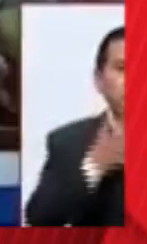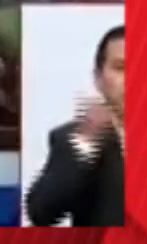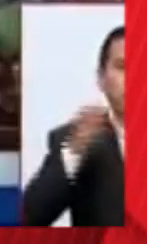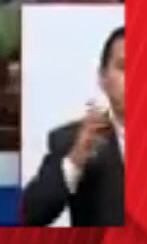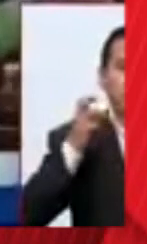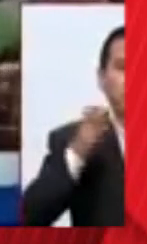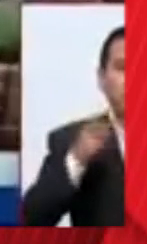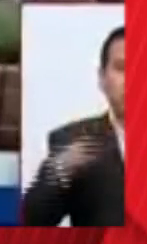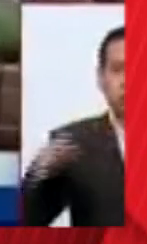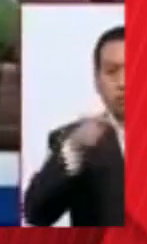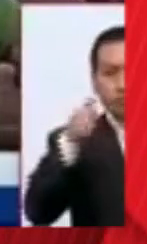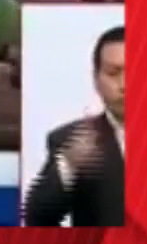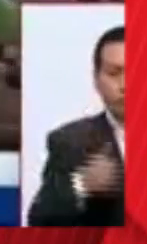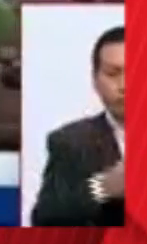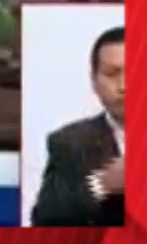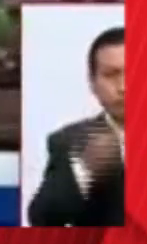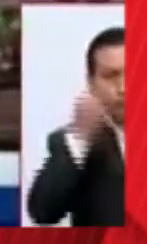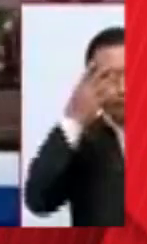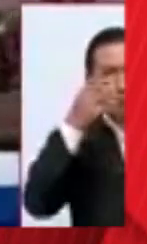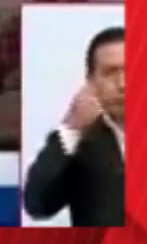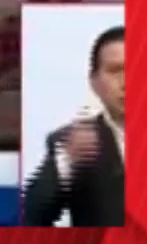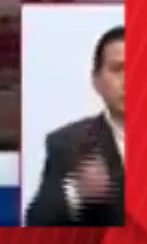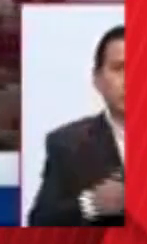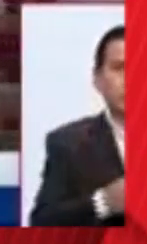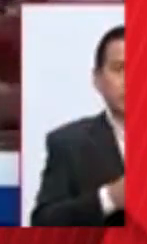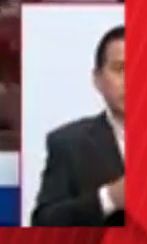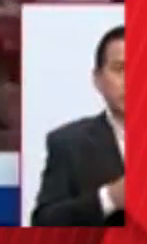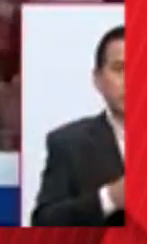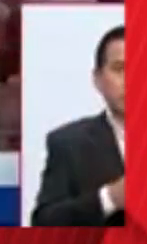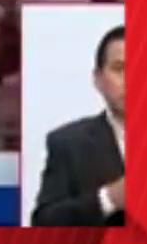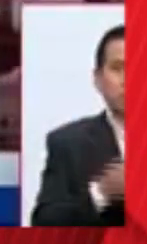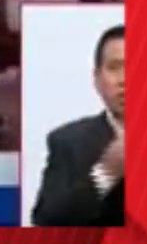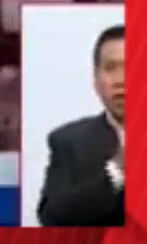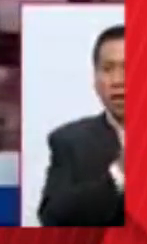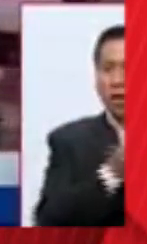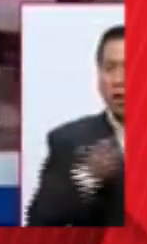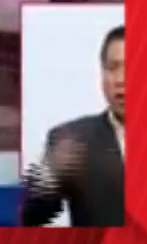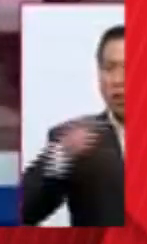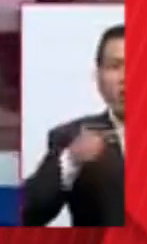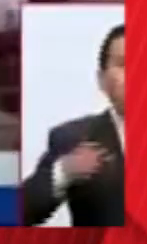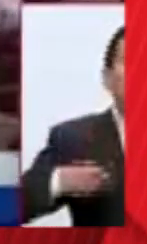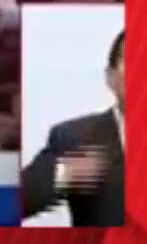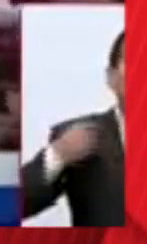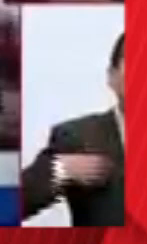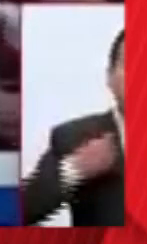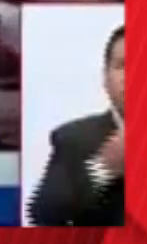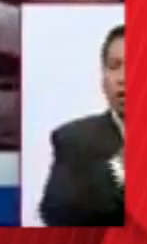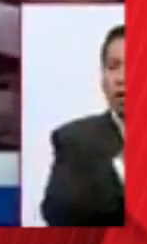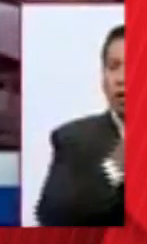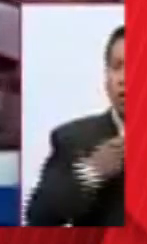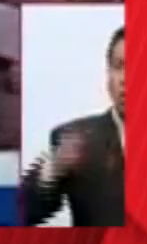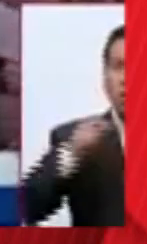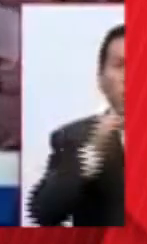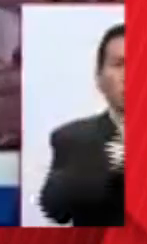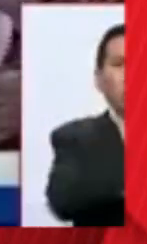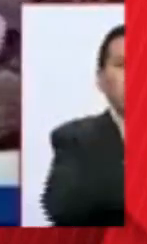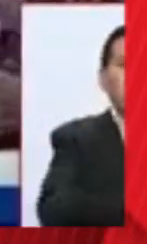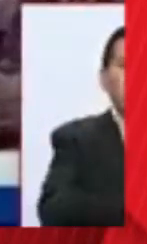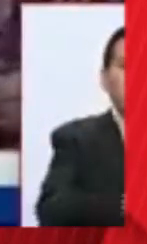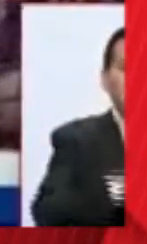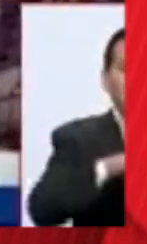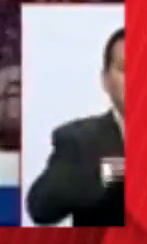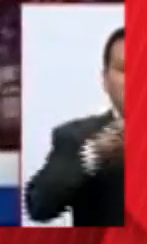tema disciplinario. Hay algunos militantes, hay algunas autoridades nuestras, se van a otro